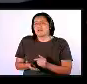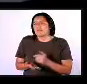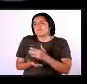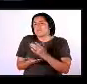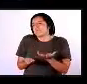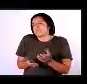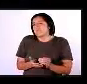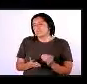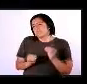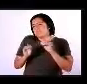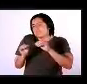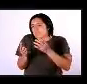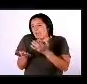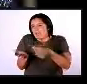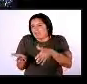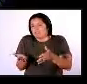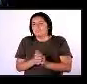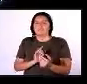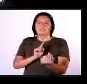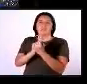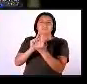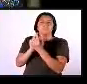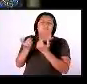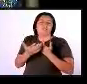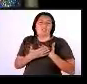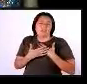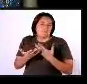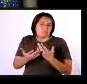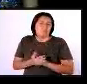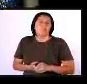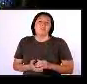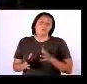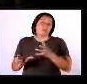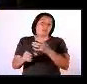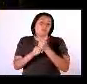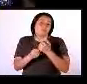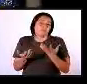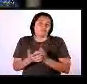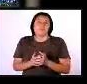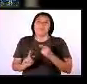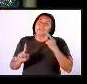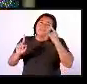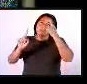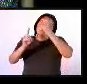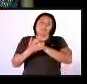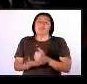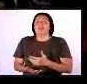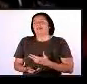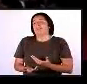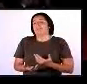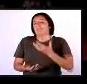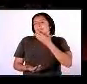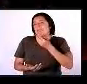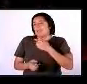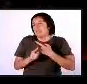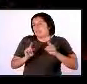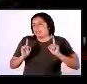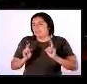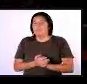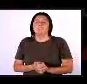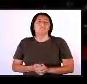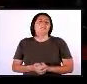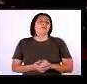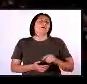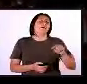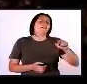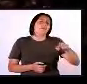una pieza más en este encuentro de amor, y esperemos que se logre lo que están buscando, ¿no? Que es que la Navidad del próximo año sean diferentes para ellos,